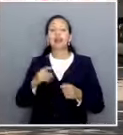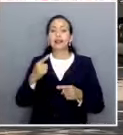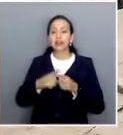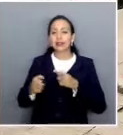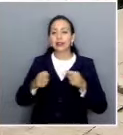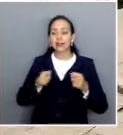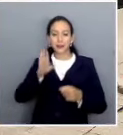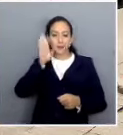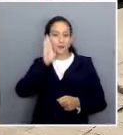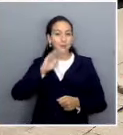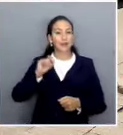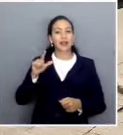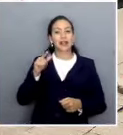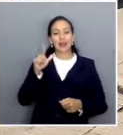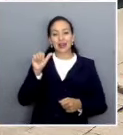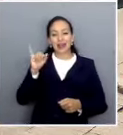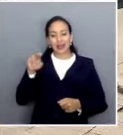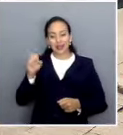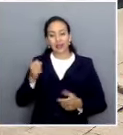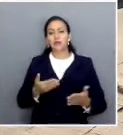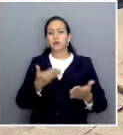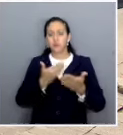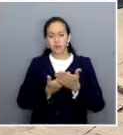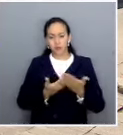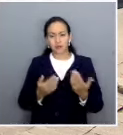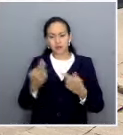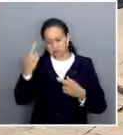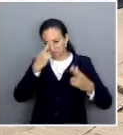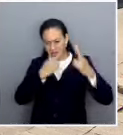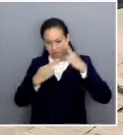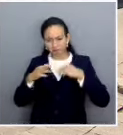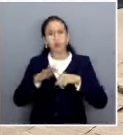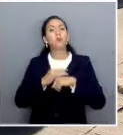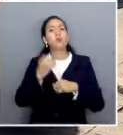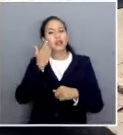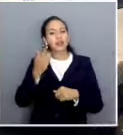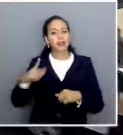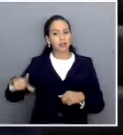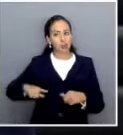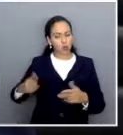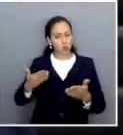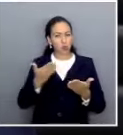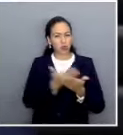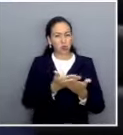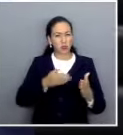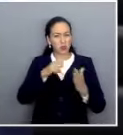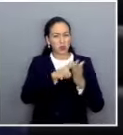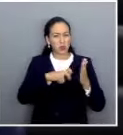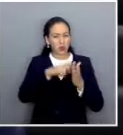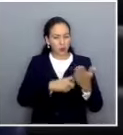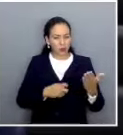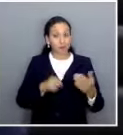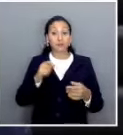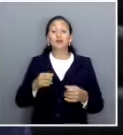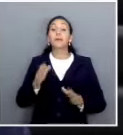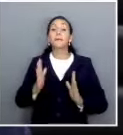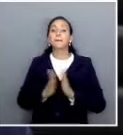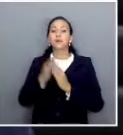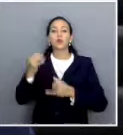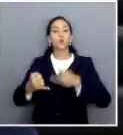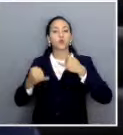quien fijará postura en torno a la reforma que se impulsa desde el gobierno. También participará el juez de distrito, Mario Felipe